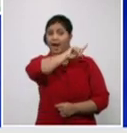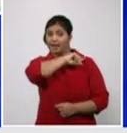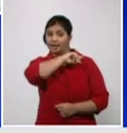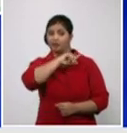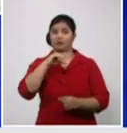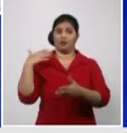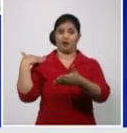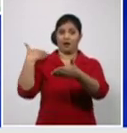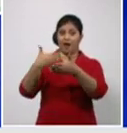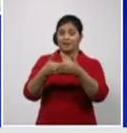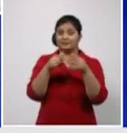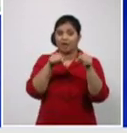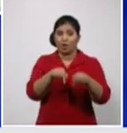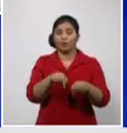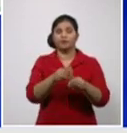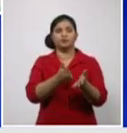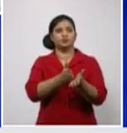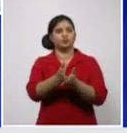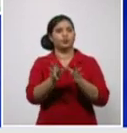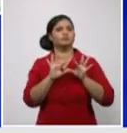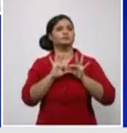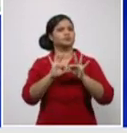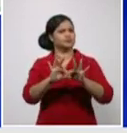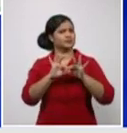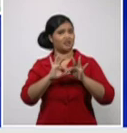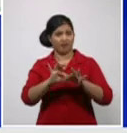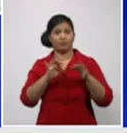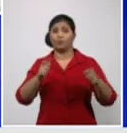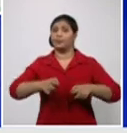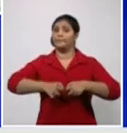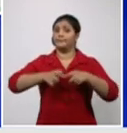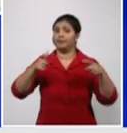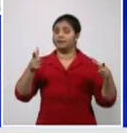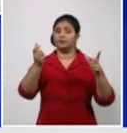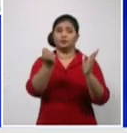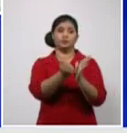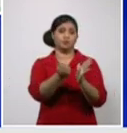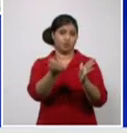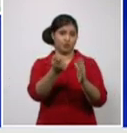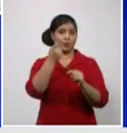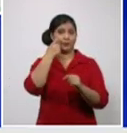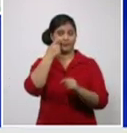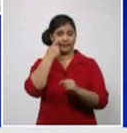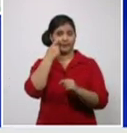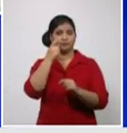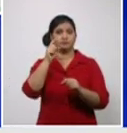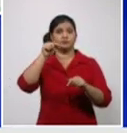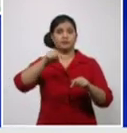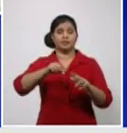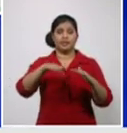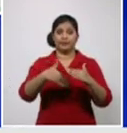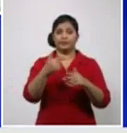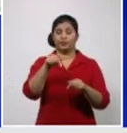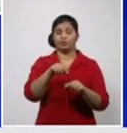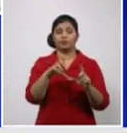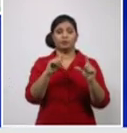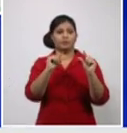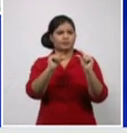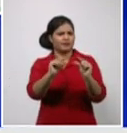todavía una cifra muy elevada de casos. Fíjense en las barras, hoy una disminución